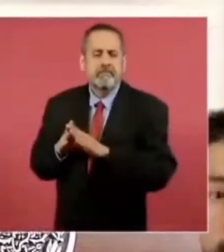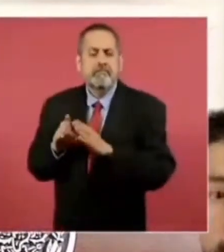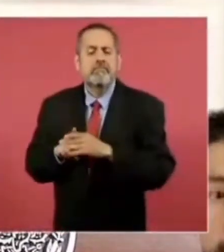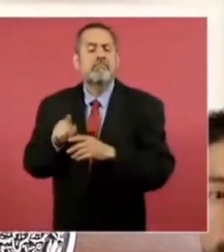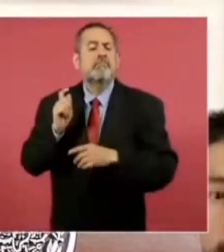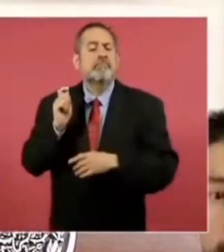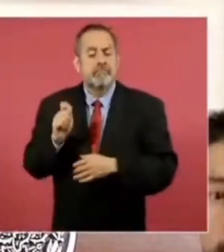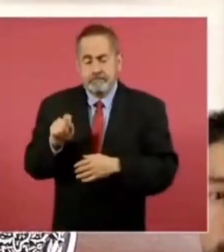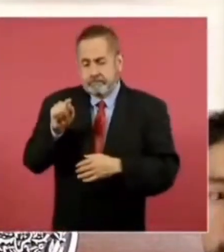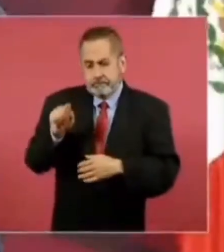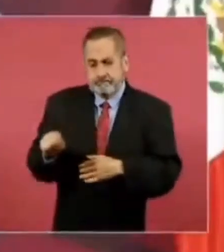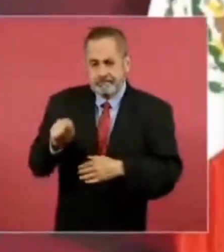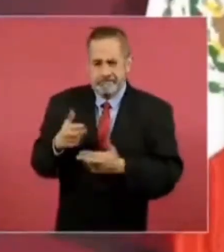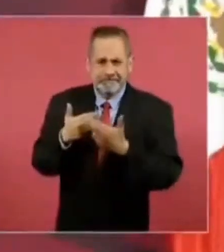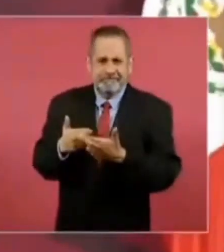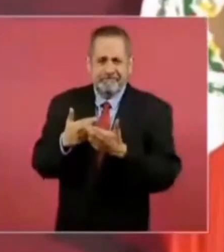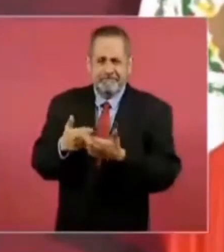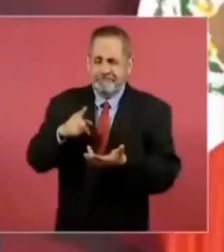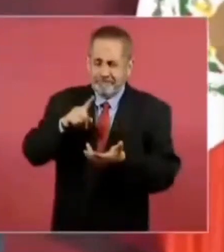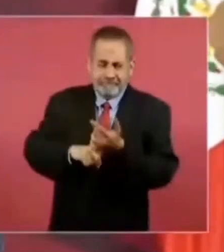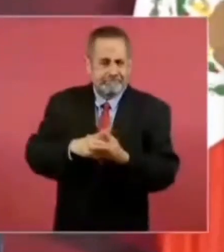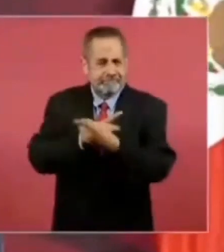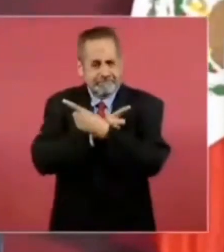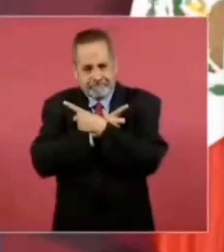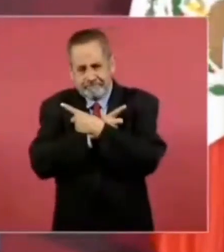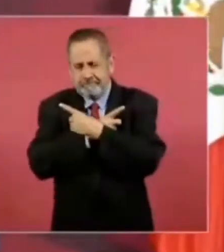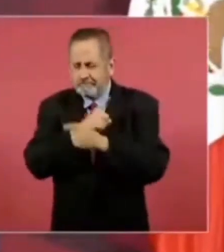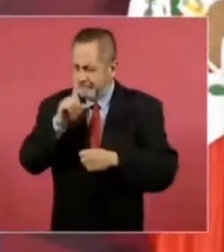está lleno de valores.